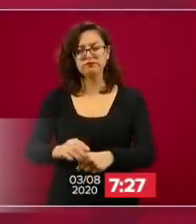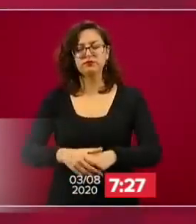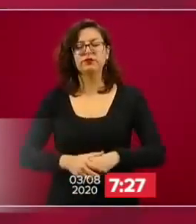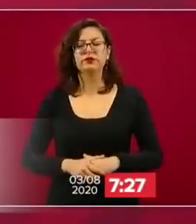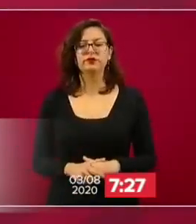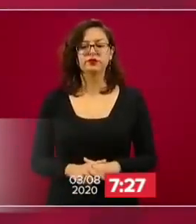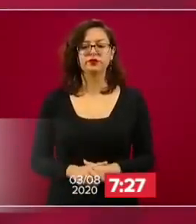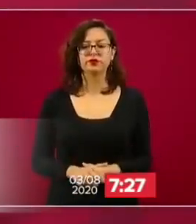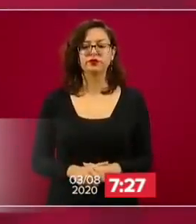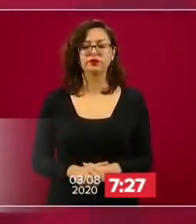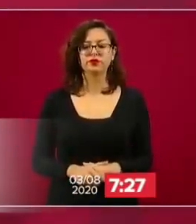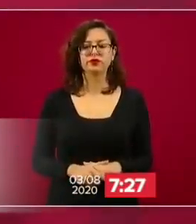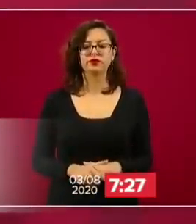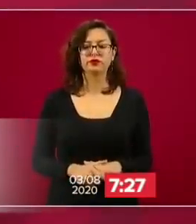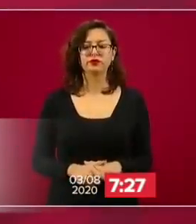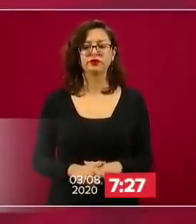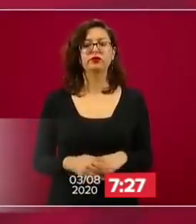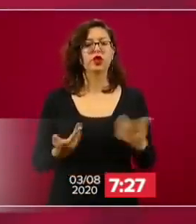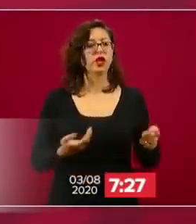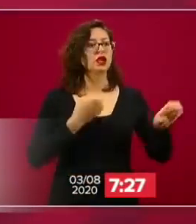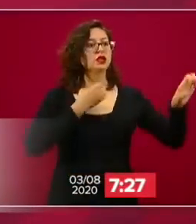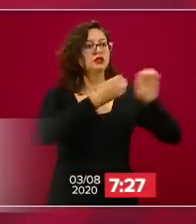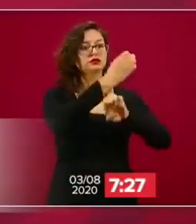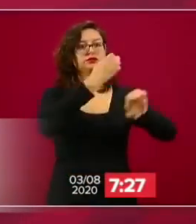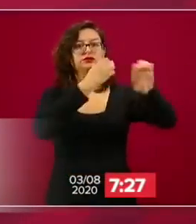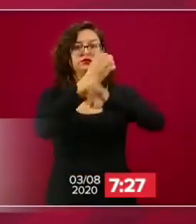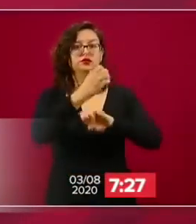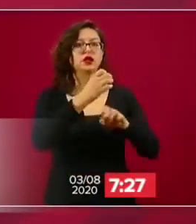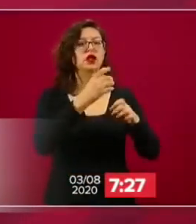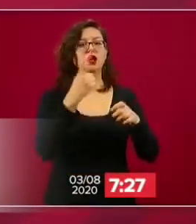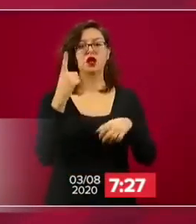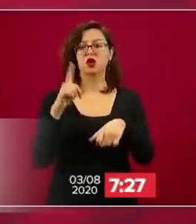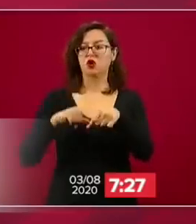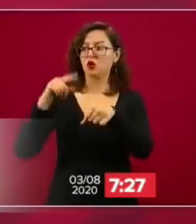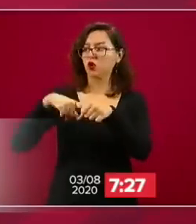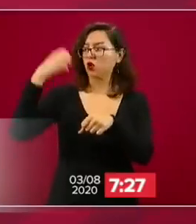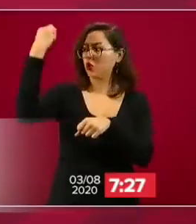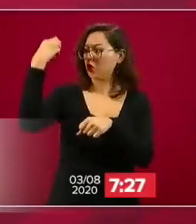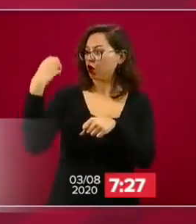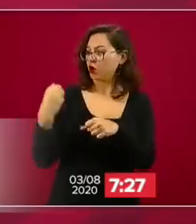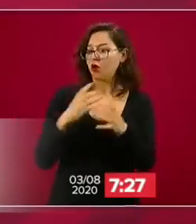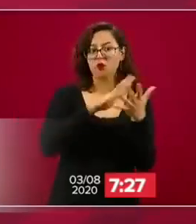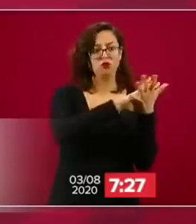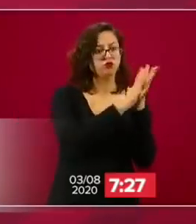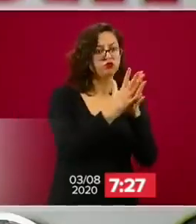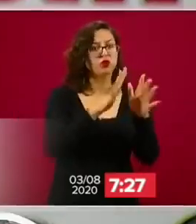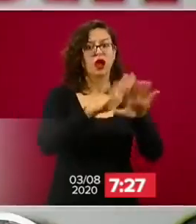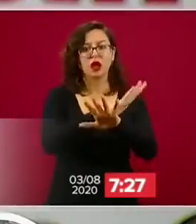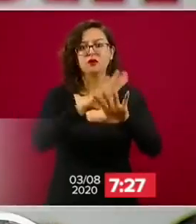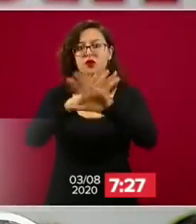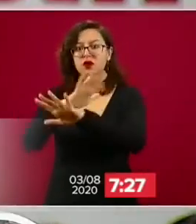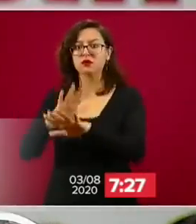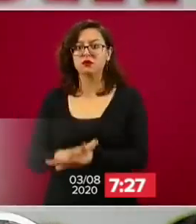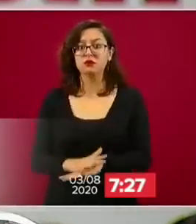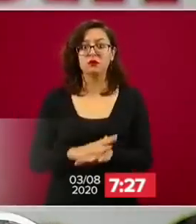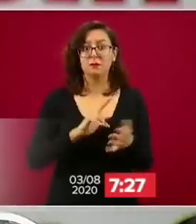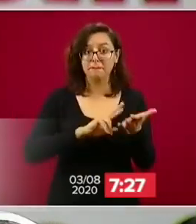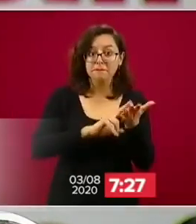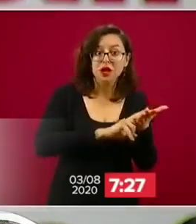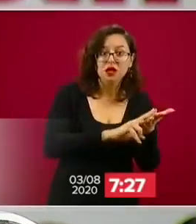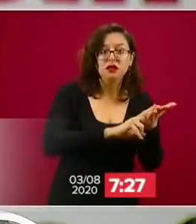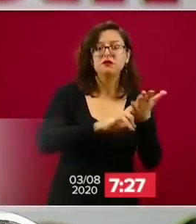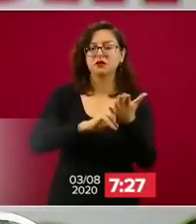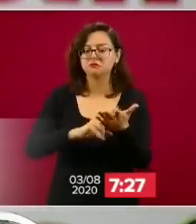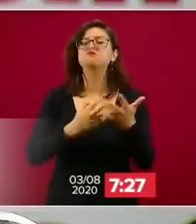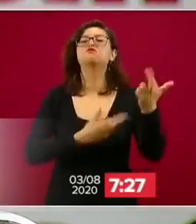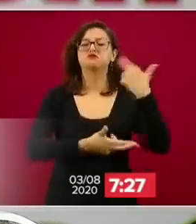Conforme los estados vayan transitando al semáforo verde, podrán gradualmente iniciar clases presenciales,